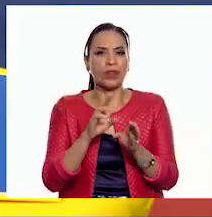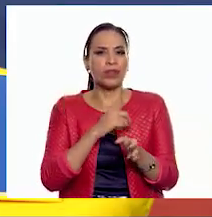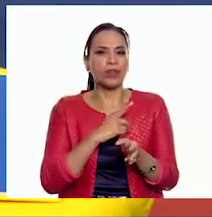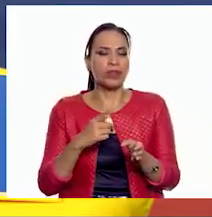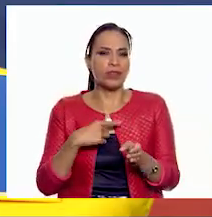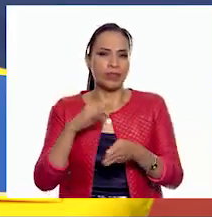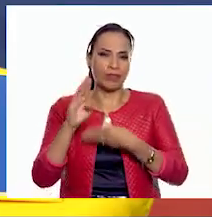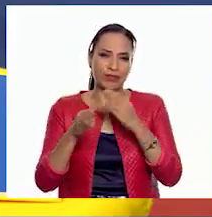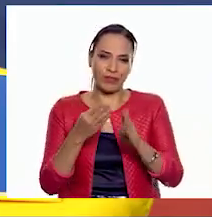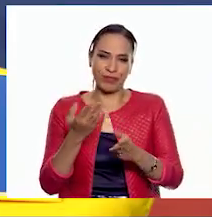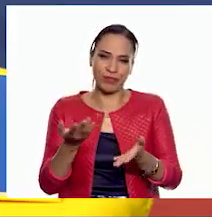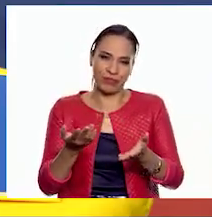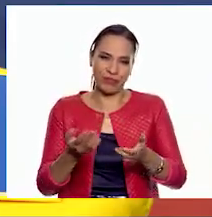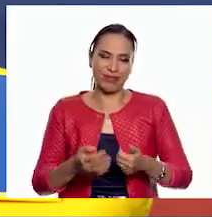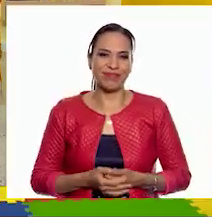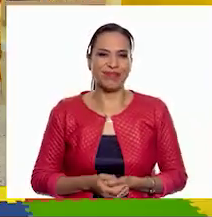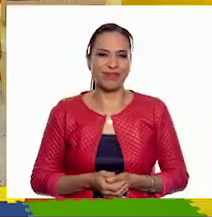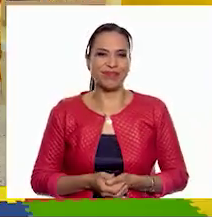el mundo.